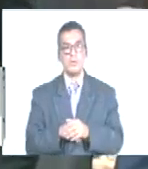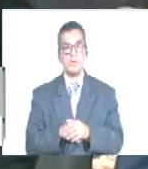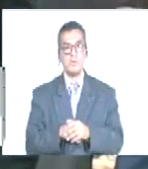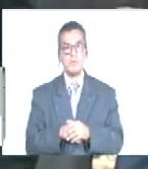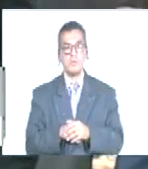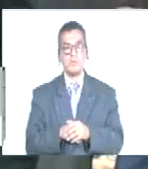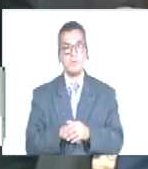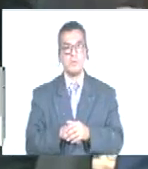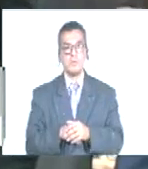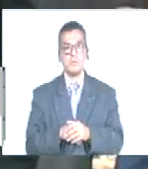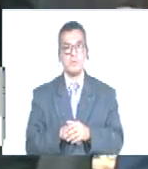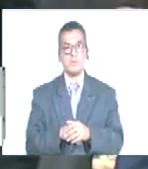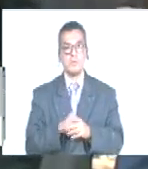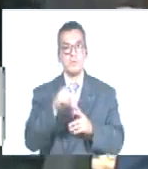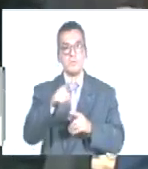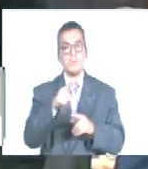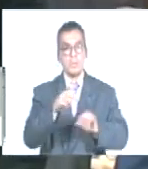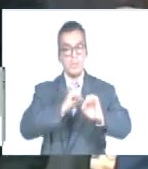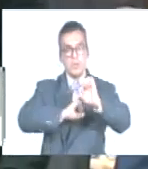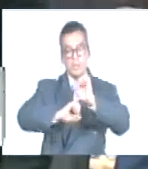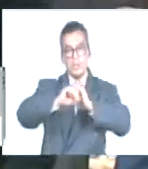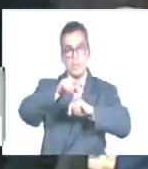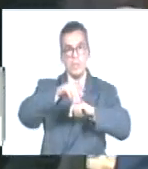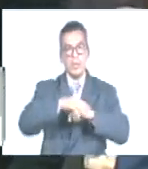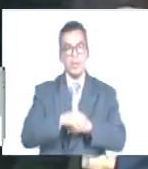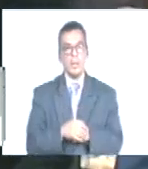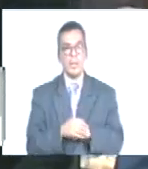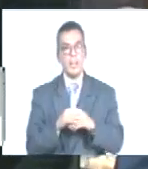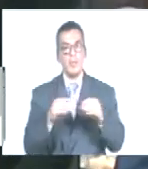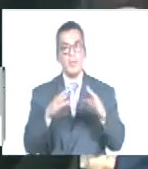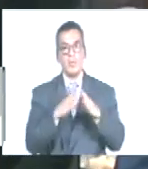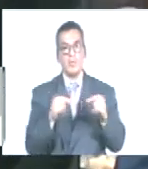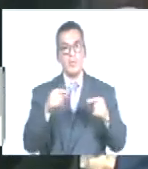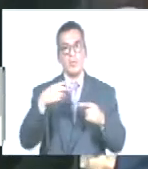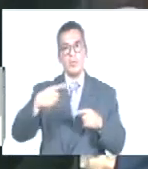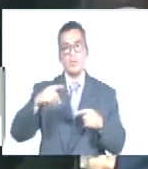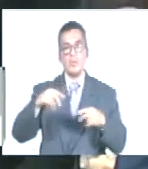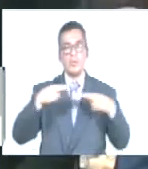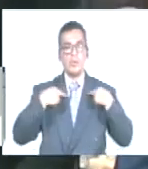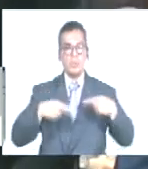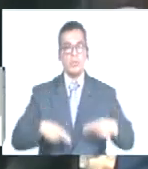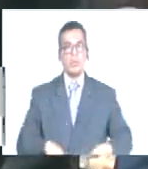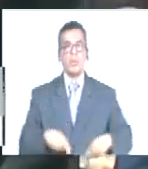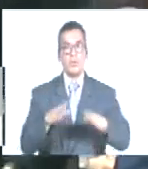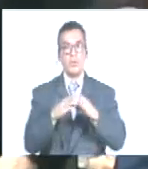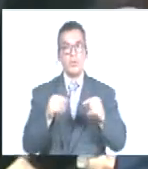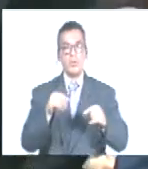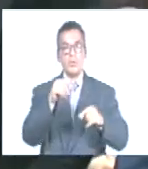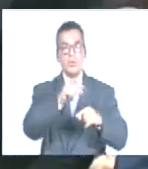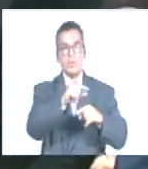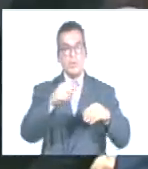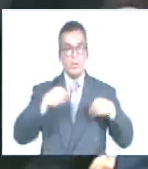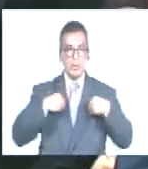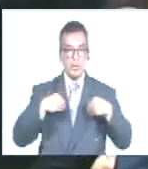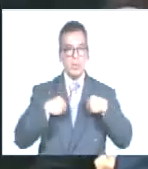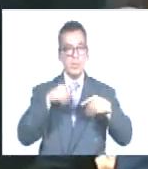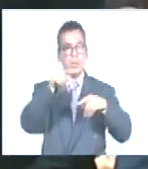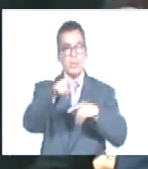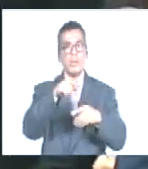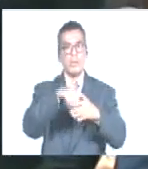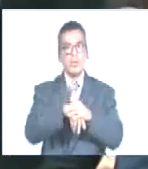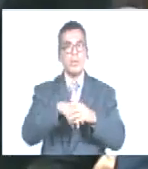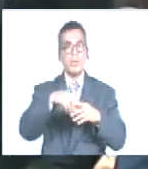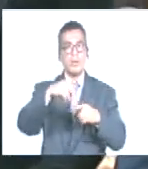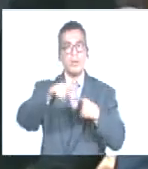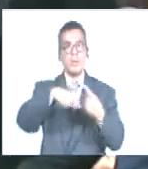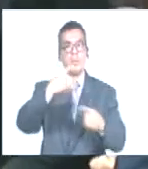1999, quienes dieron la defensa por todos los derechos humanos de todos los seres vivientes e incluso de la